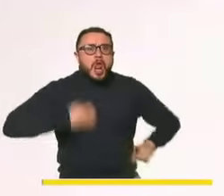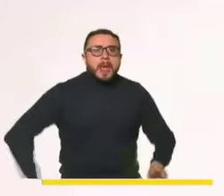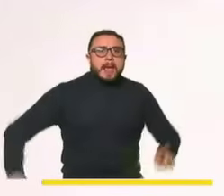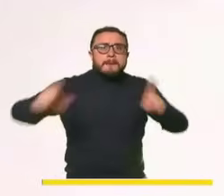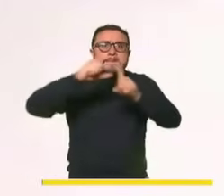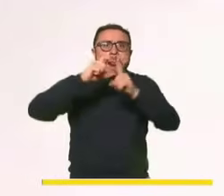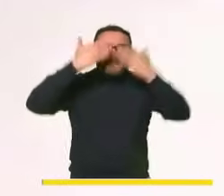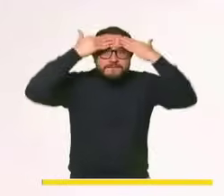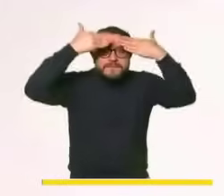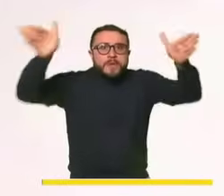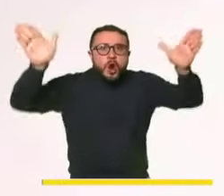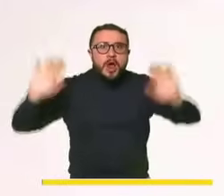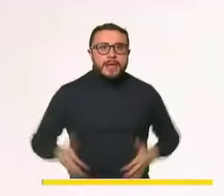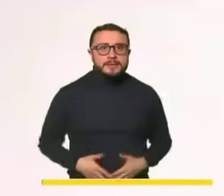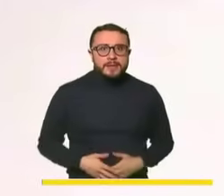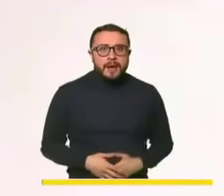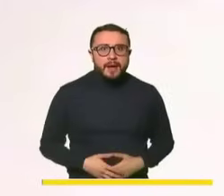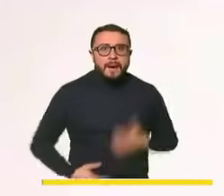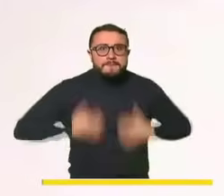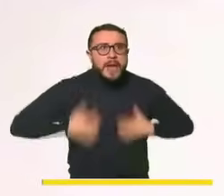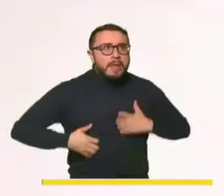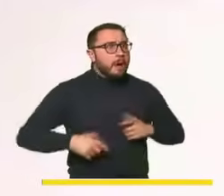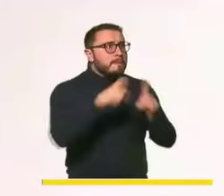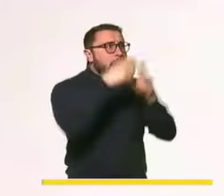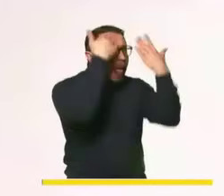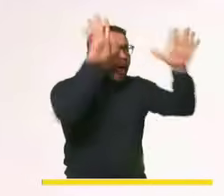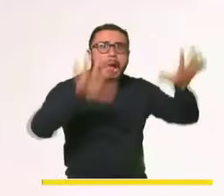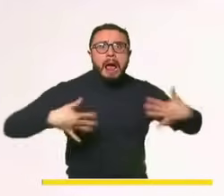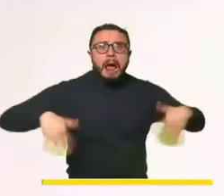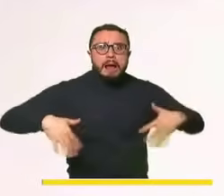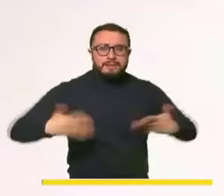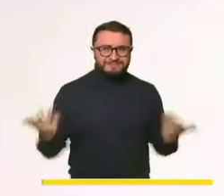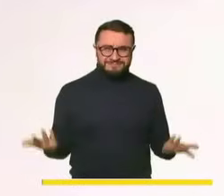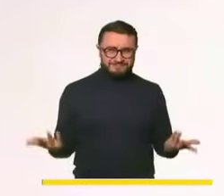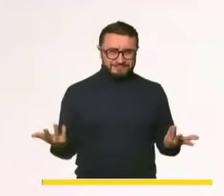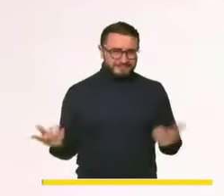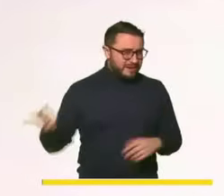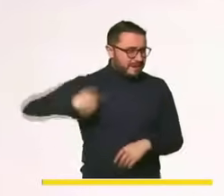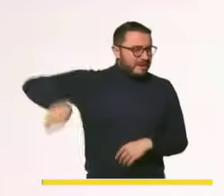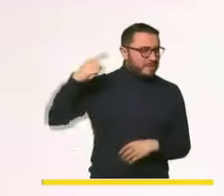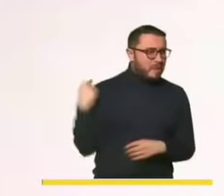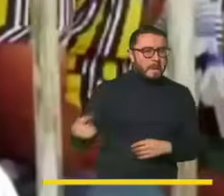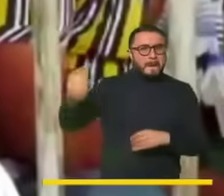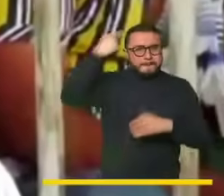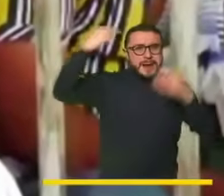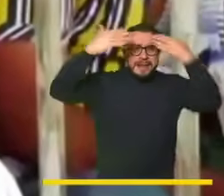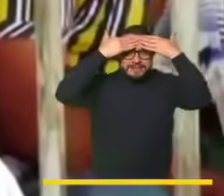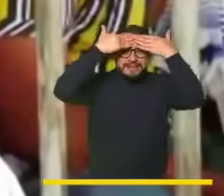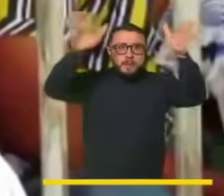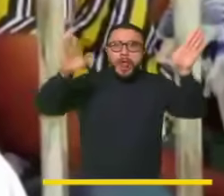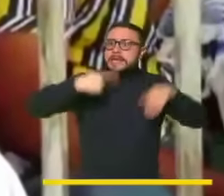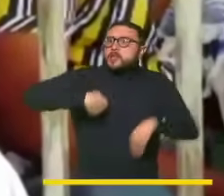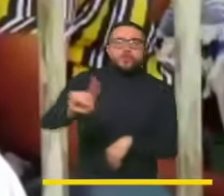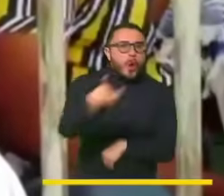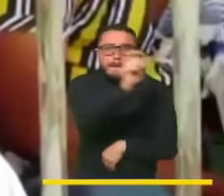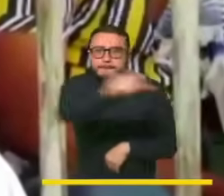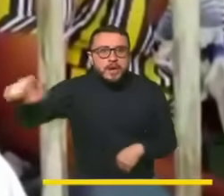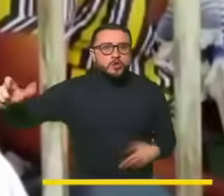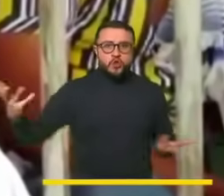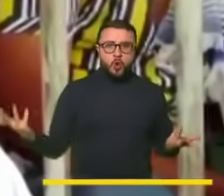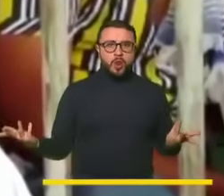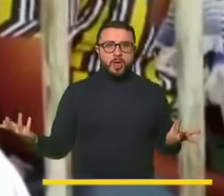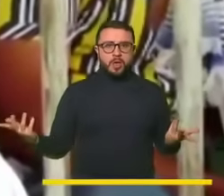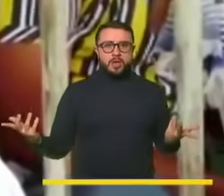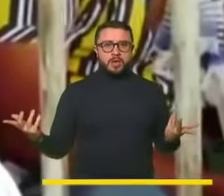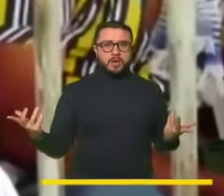palabra democracia. Incluso creen que la democracia no es el pueblo,